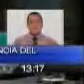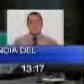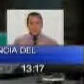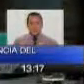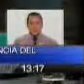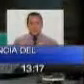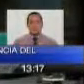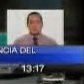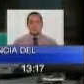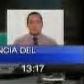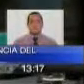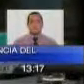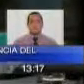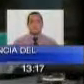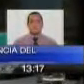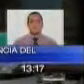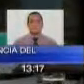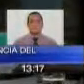ese caso.